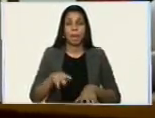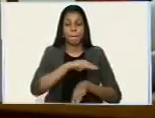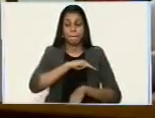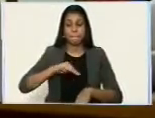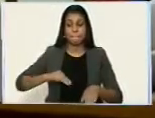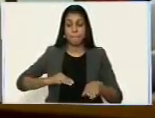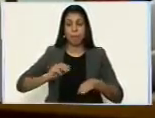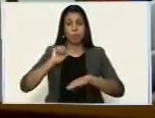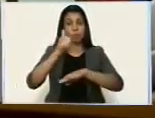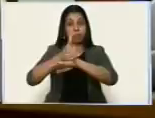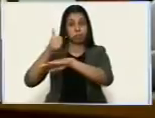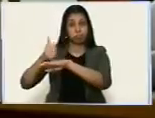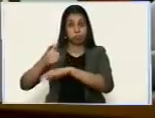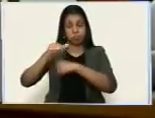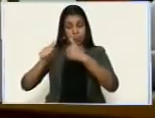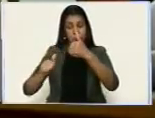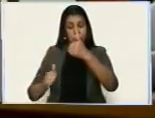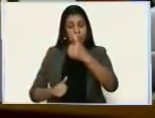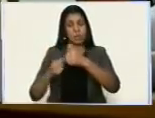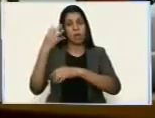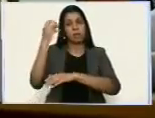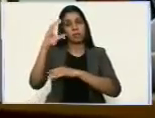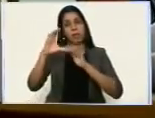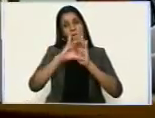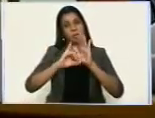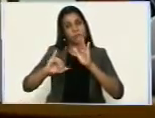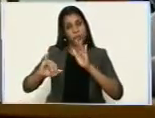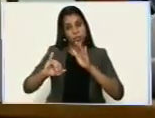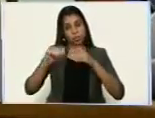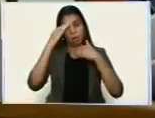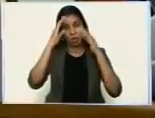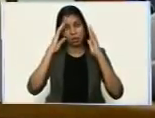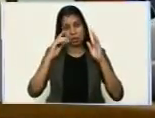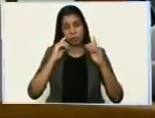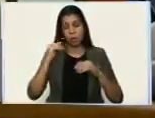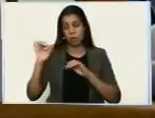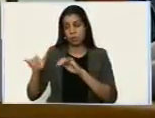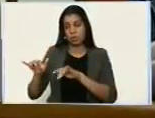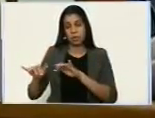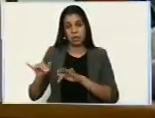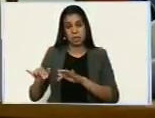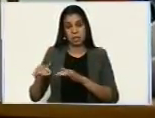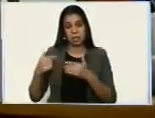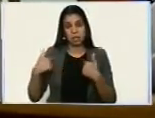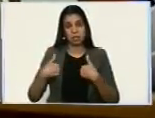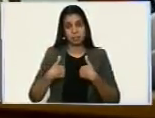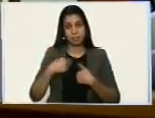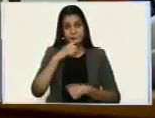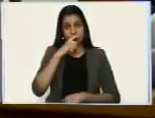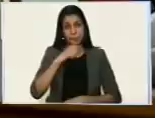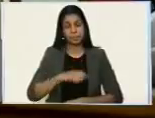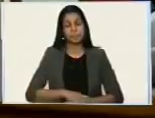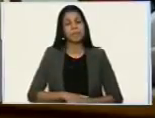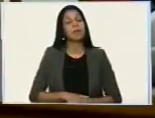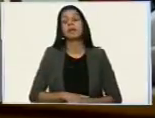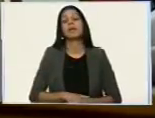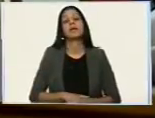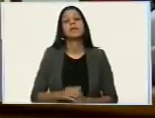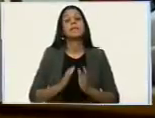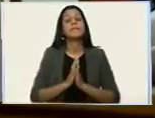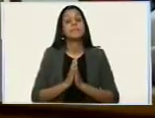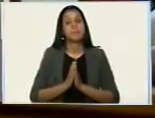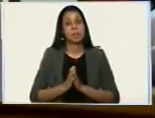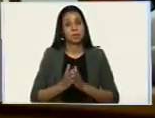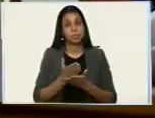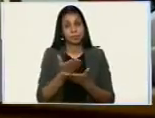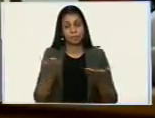de la Asamblea Nacional Constituyente, su despacho, atención Fidel Ernesto Vázquez, secretario de la Asamblea Nacional Constituyente. Tengo a bien dirigirme